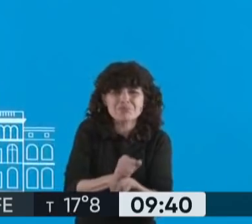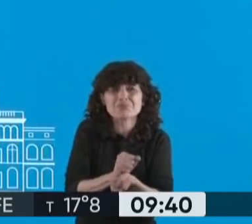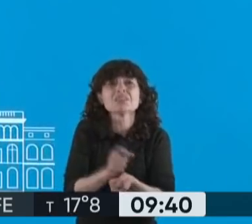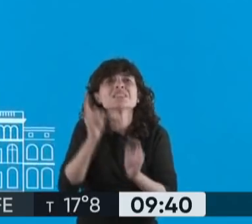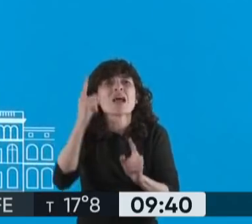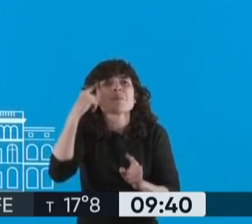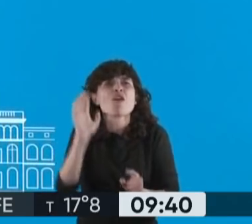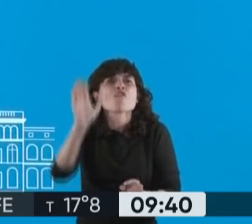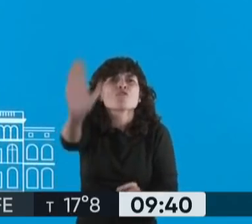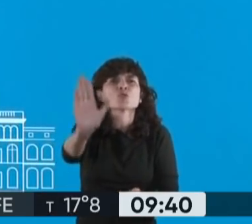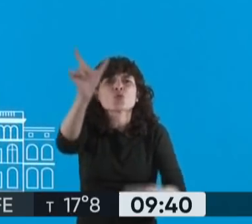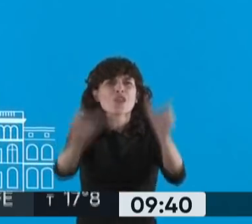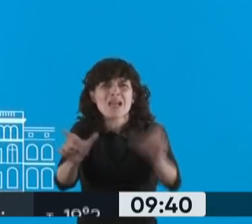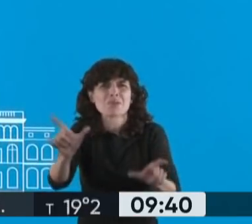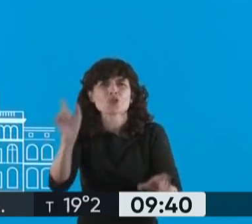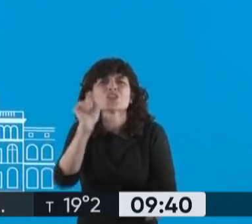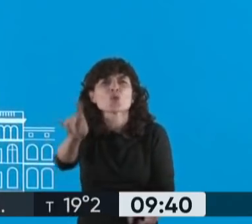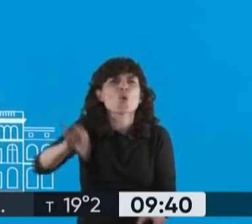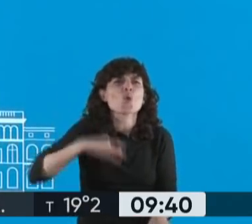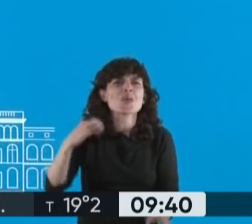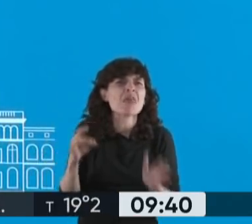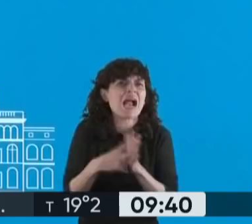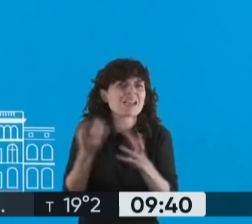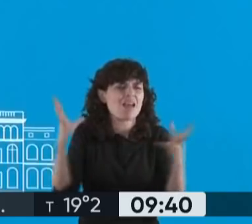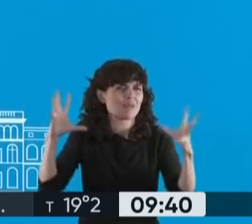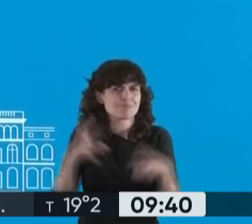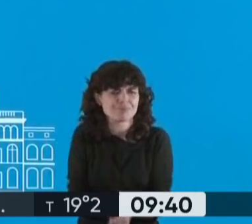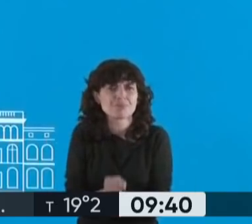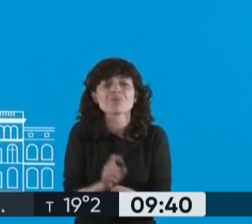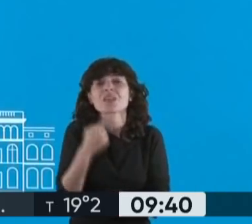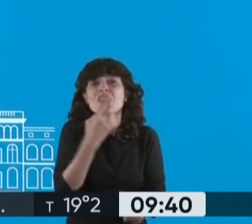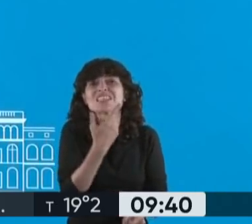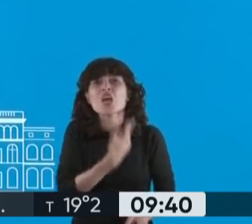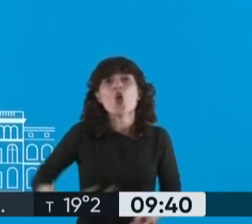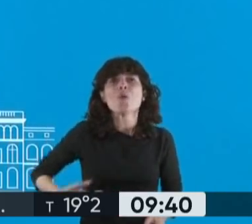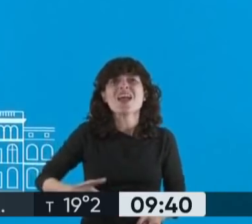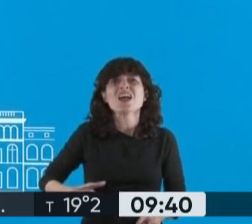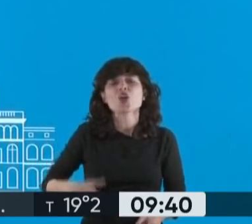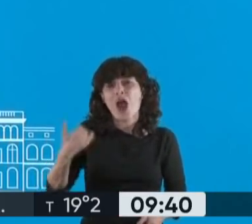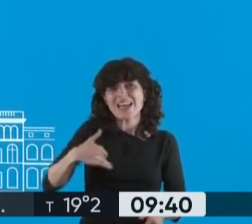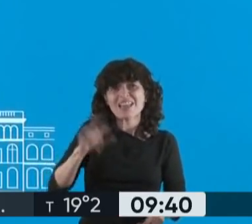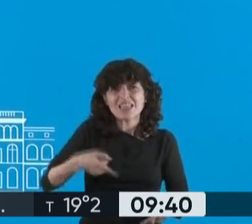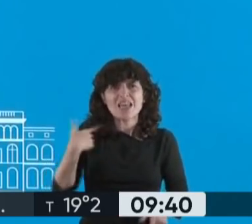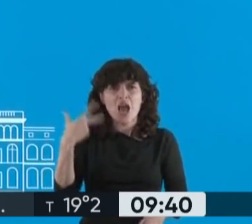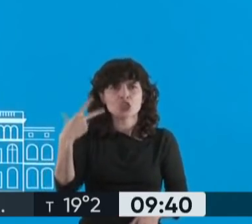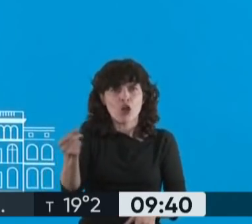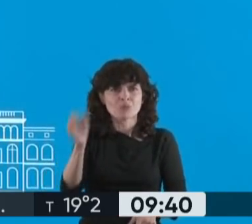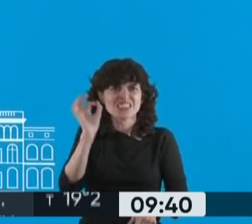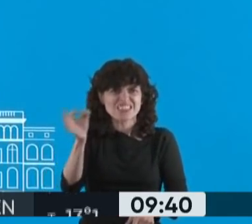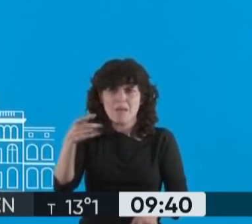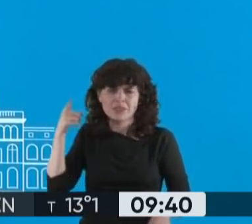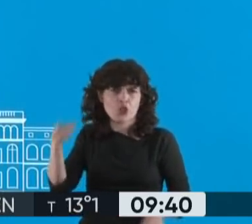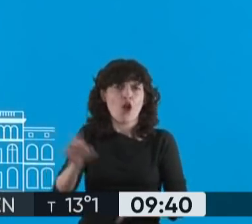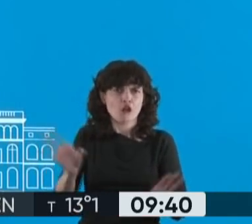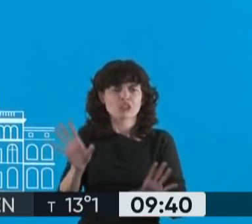futuros, y se destruyen presentes, con lo cual el gobierno argentino no solo tiene la más enérgica condena a lo que está sucediendo, sino que trabaja en todos los